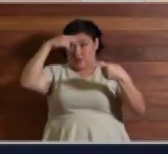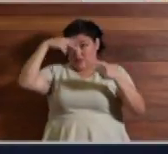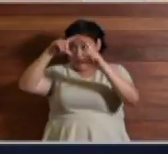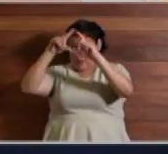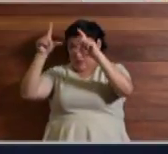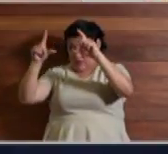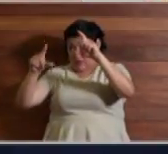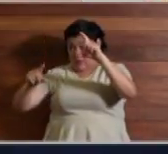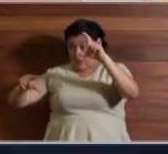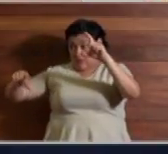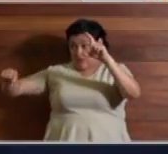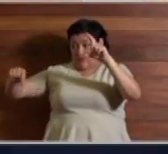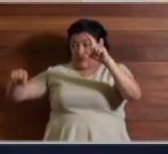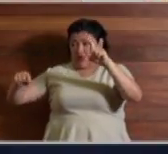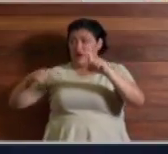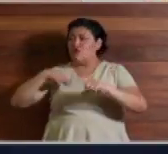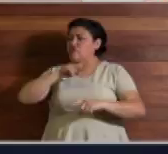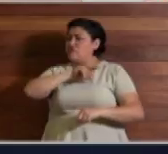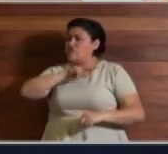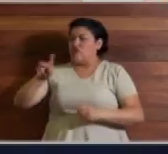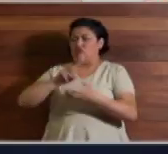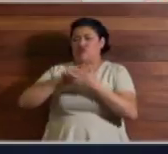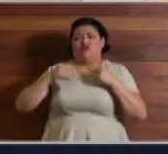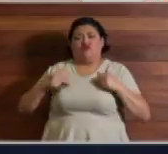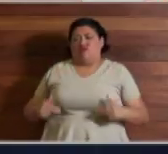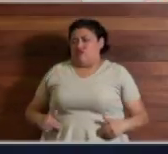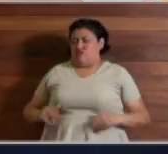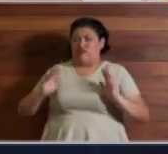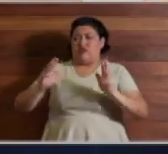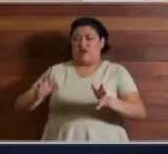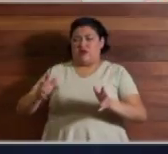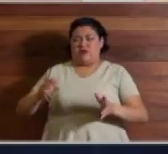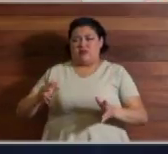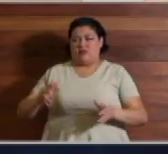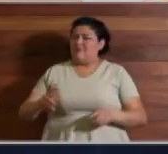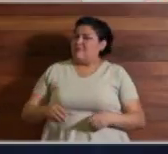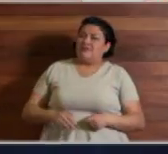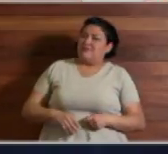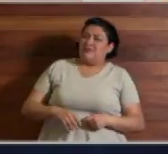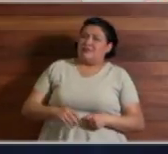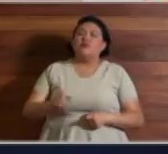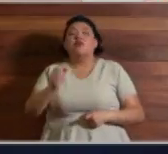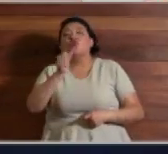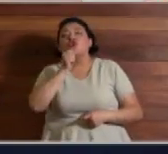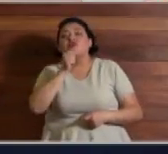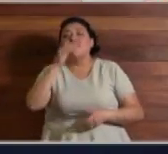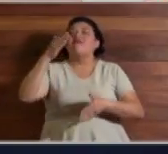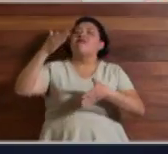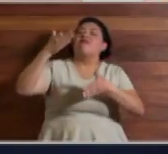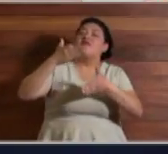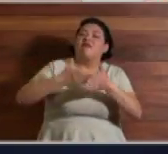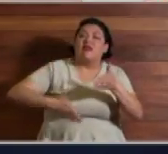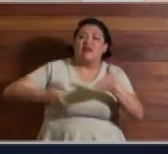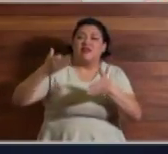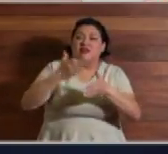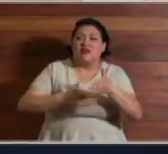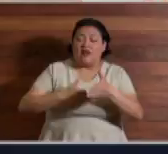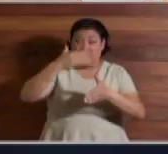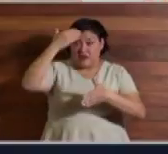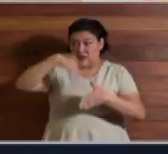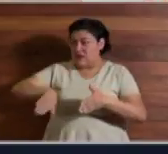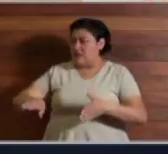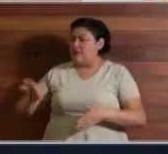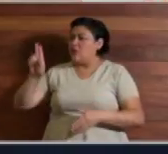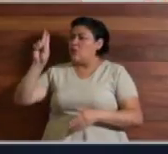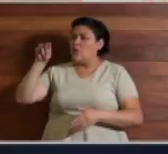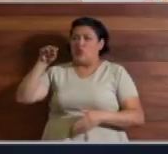es la garantía de derechos humanos, es todavía un desafío. De acuerdo al último informe, el documento que hizo la